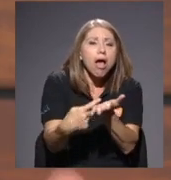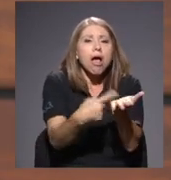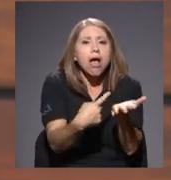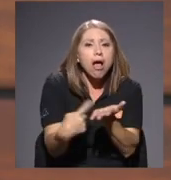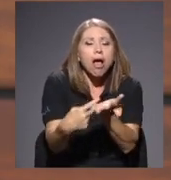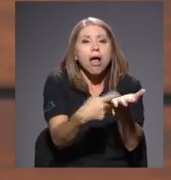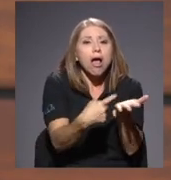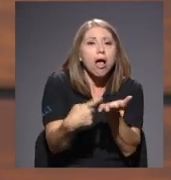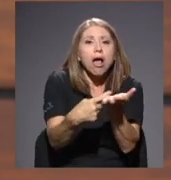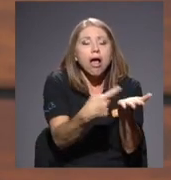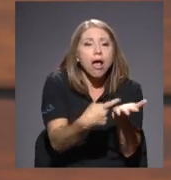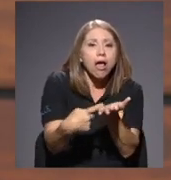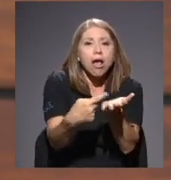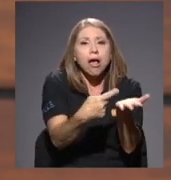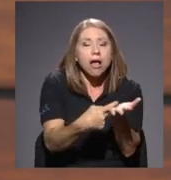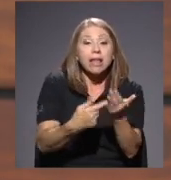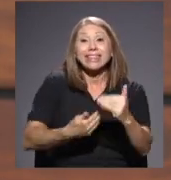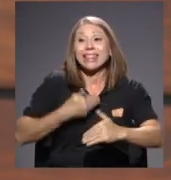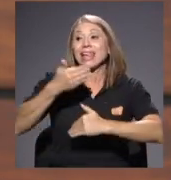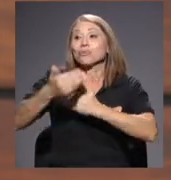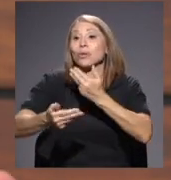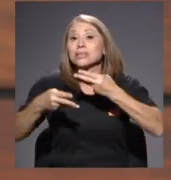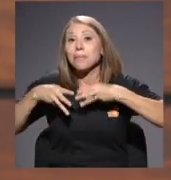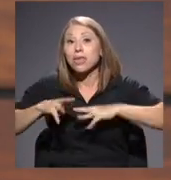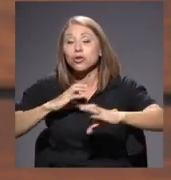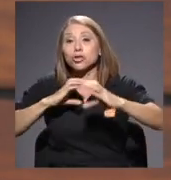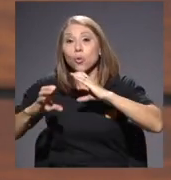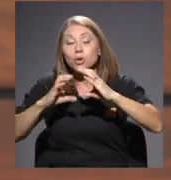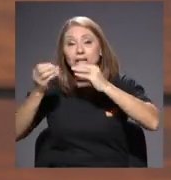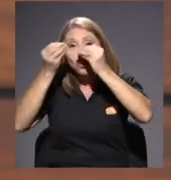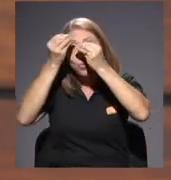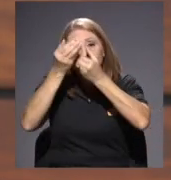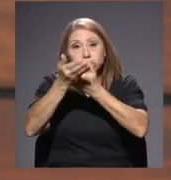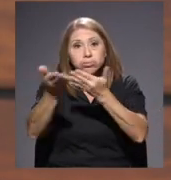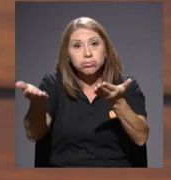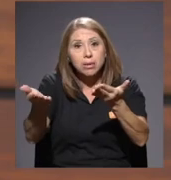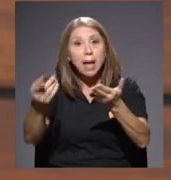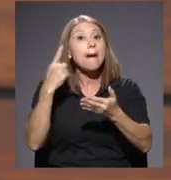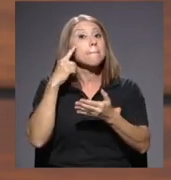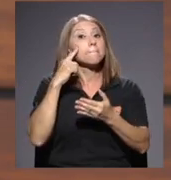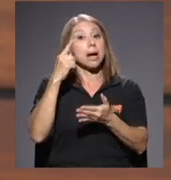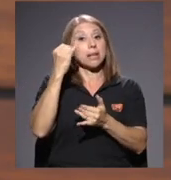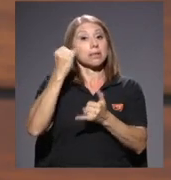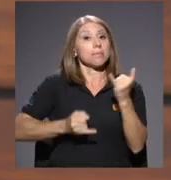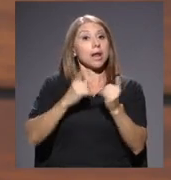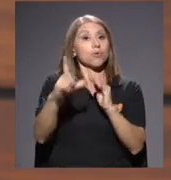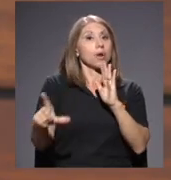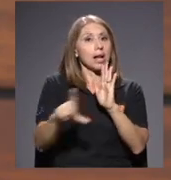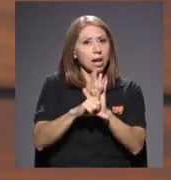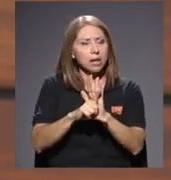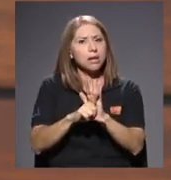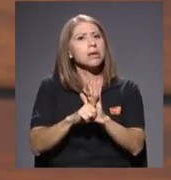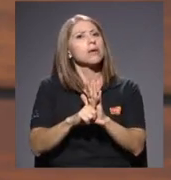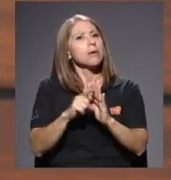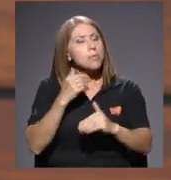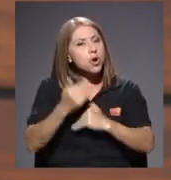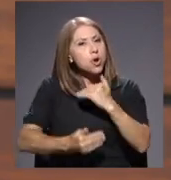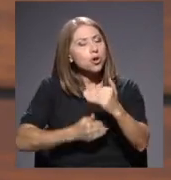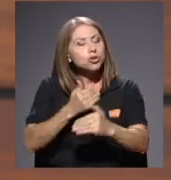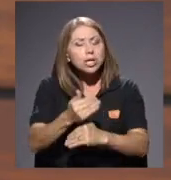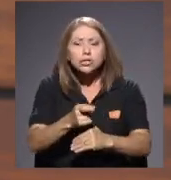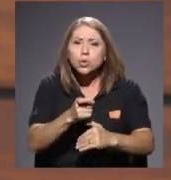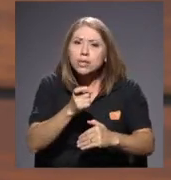a la gente que se escucha. Hay todo un proceso de construcción de la legislación que es complejo, que es difícil, que hay pesos y